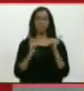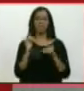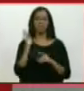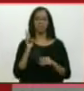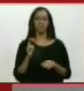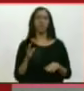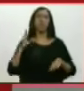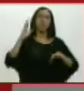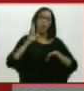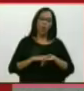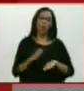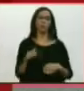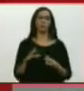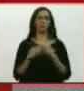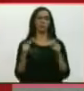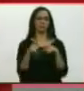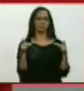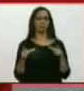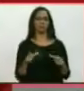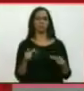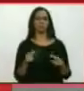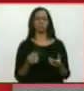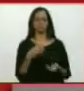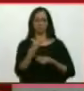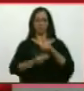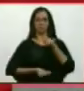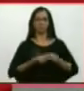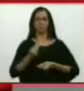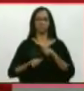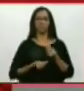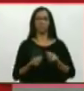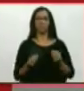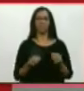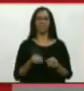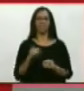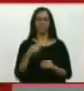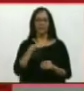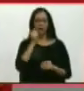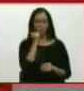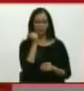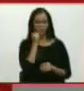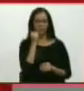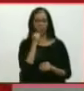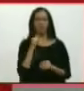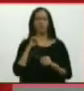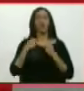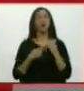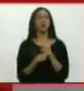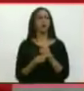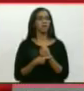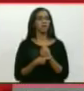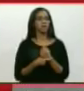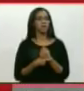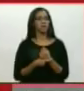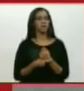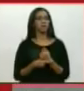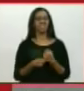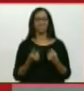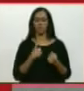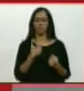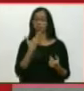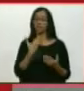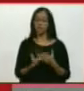causados precisamente por la situación que han creado estos sinvergüenzas, estos bandidos como Juan Guaidó, que yo exijo, yo